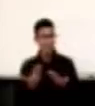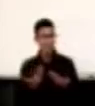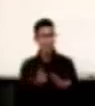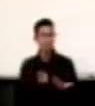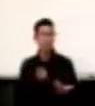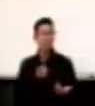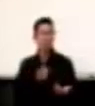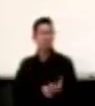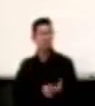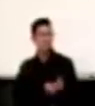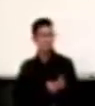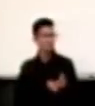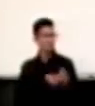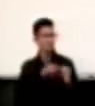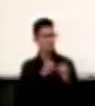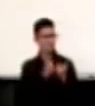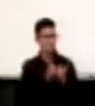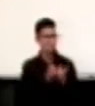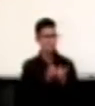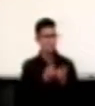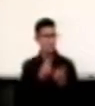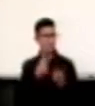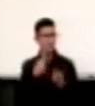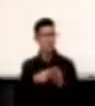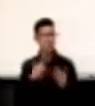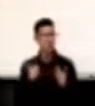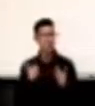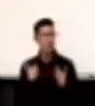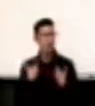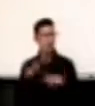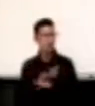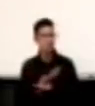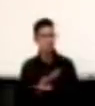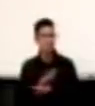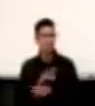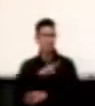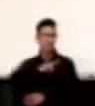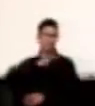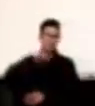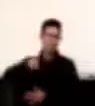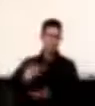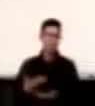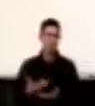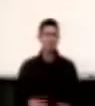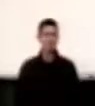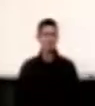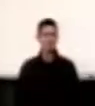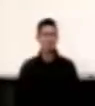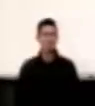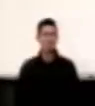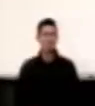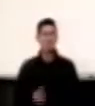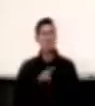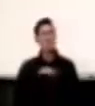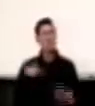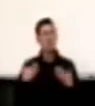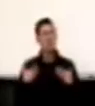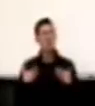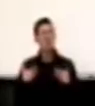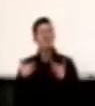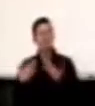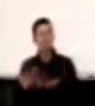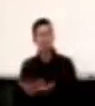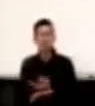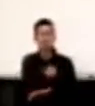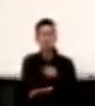que cambiar somos nosotros. ¿Y cómo recuperar la confianza? Siendo congruentes,